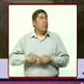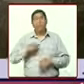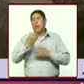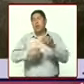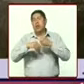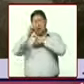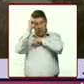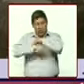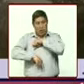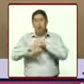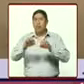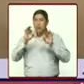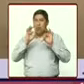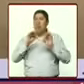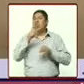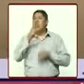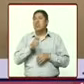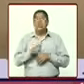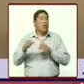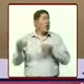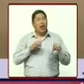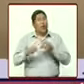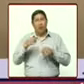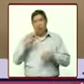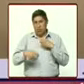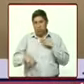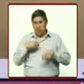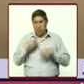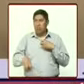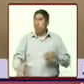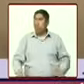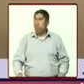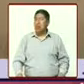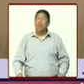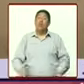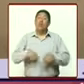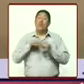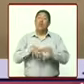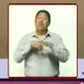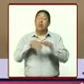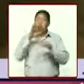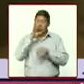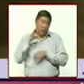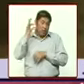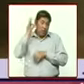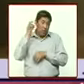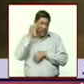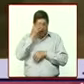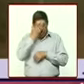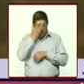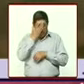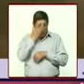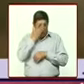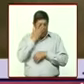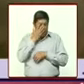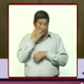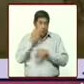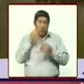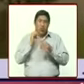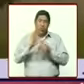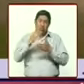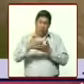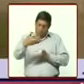dé una sanción ejemplar a quienes han ocasionado este desastre. Hay una marcha indígena. Tengo entendido, he tenido acceso a su